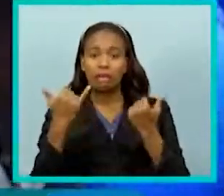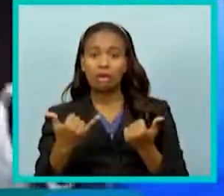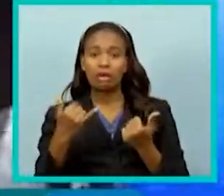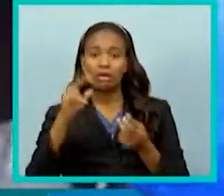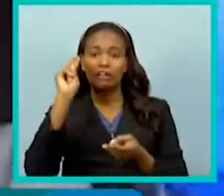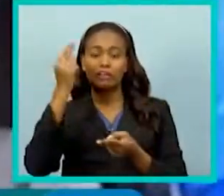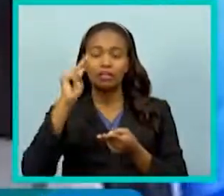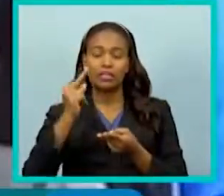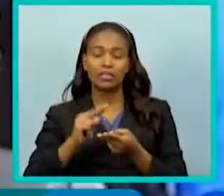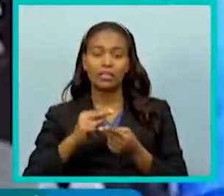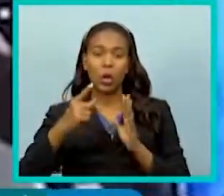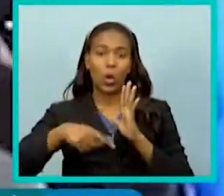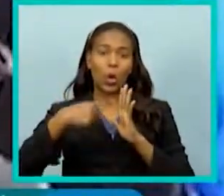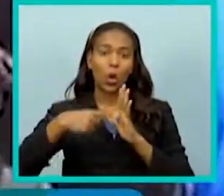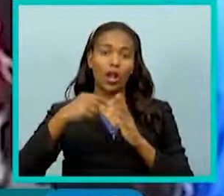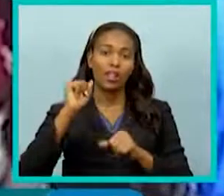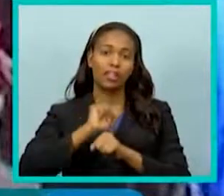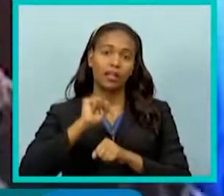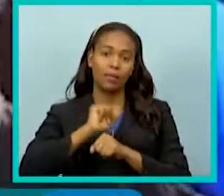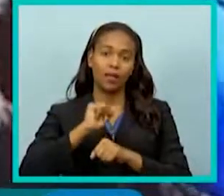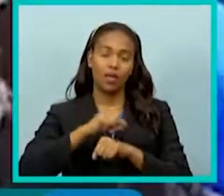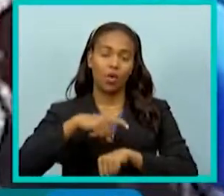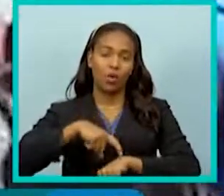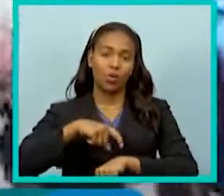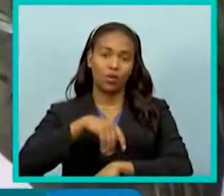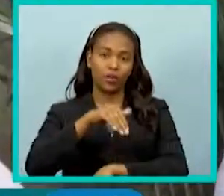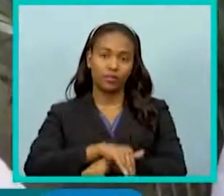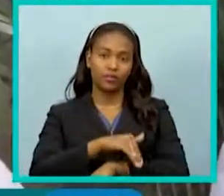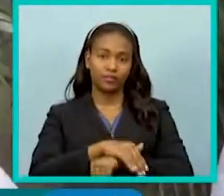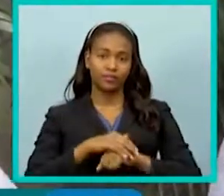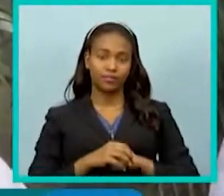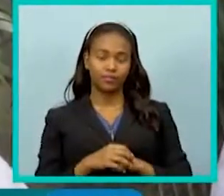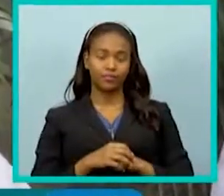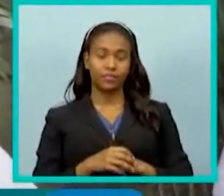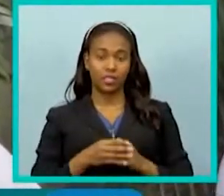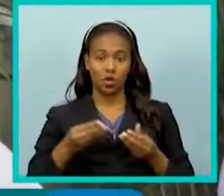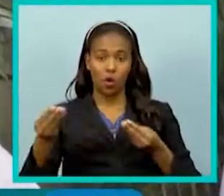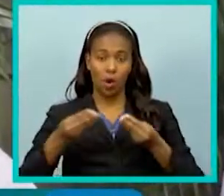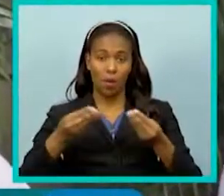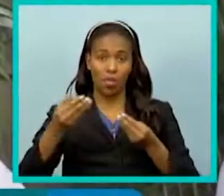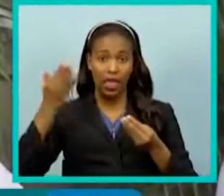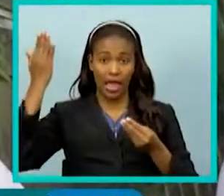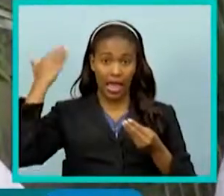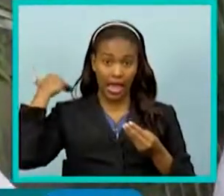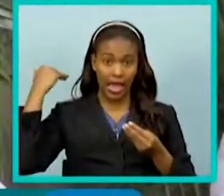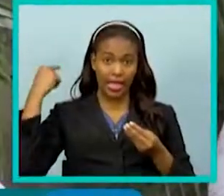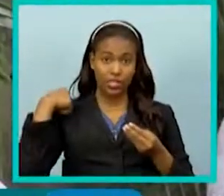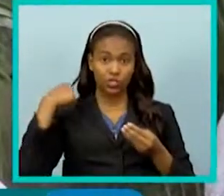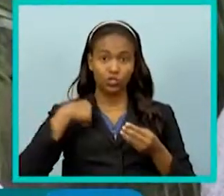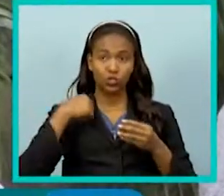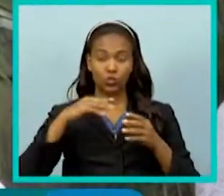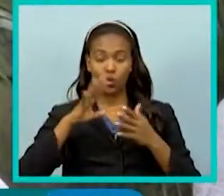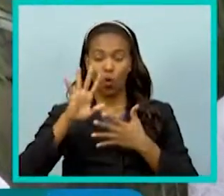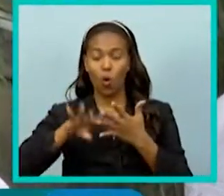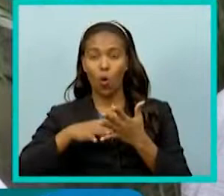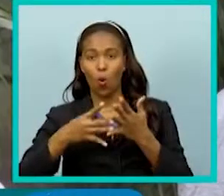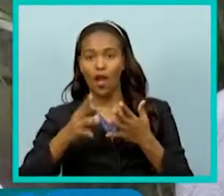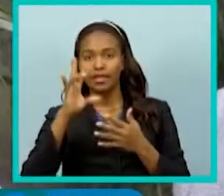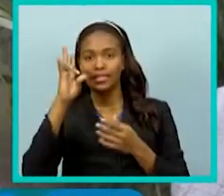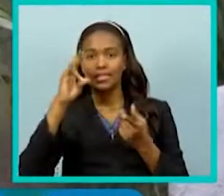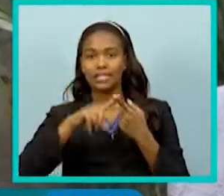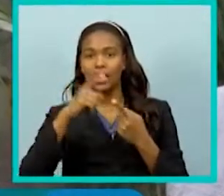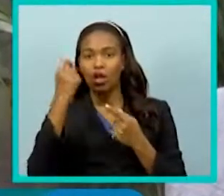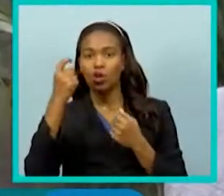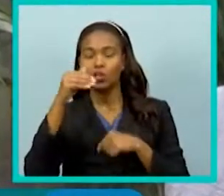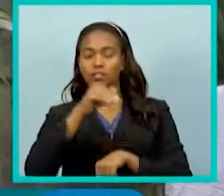a disminuir la cantidad de horas de trabajo en horas de la noche lo colmado que normalmente hacemos un horario de 7 a